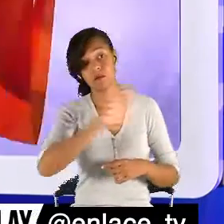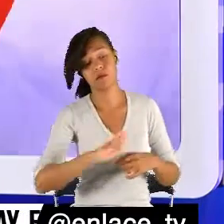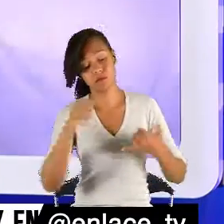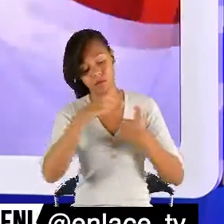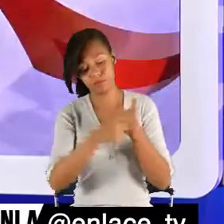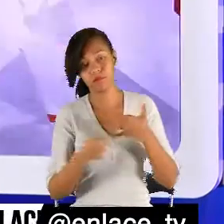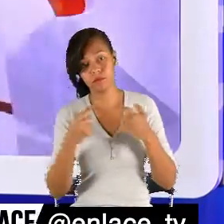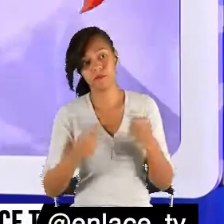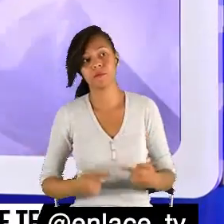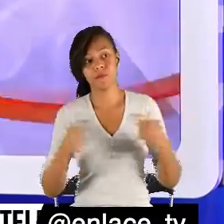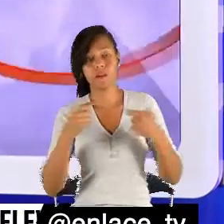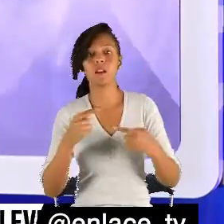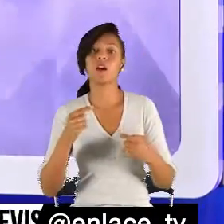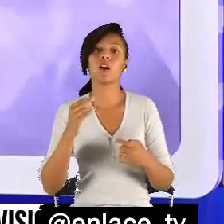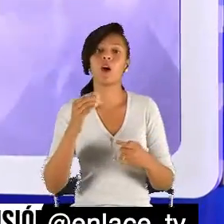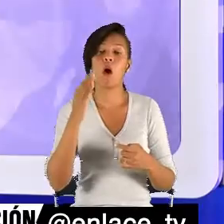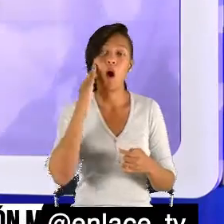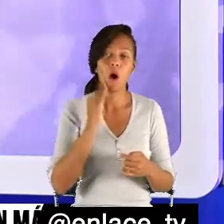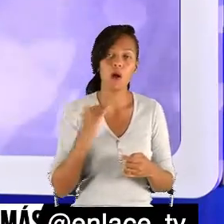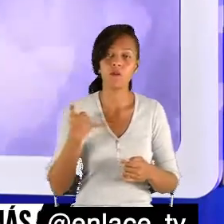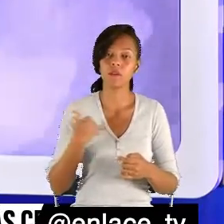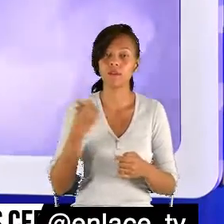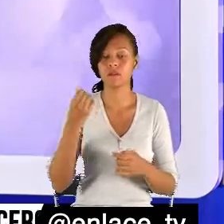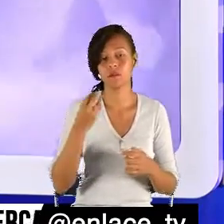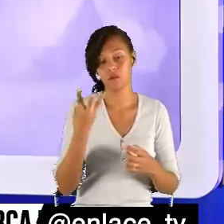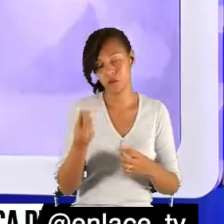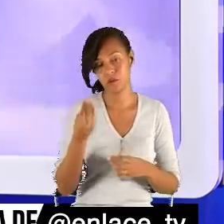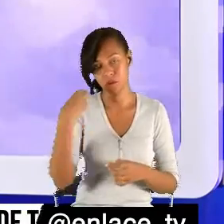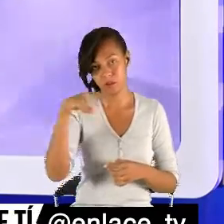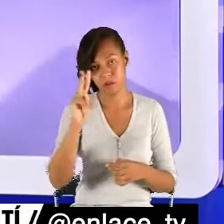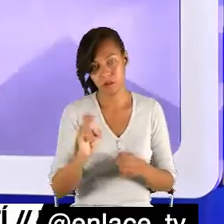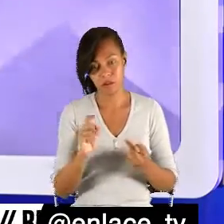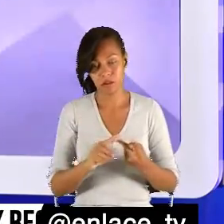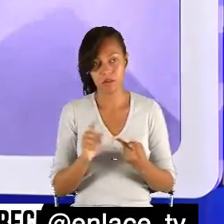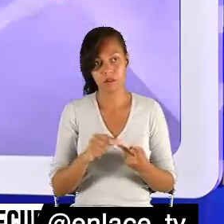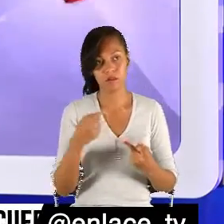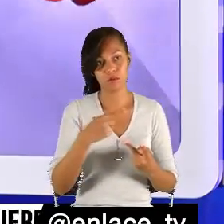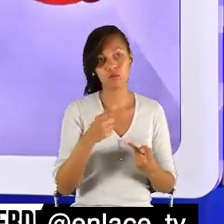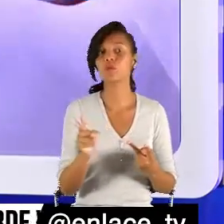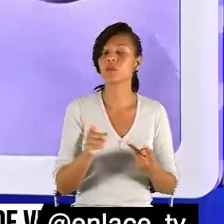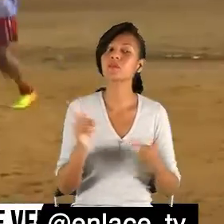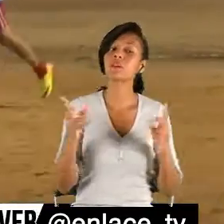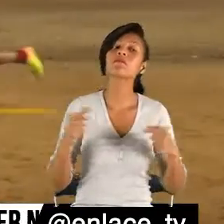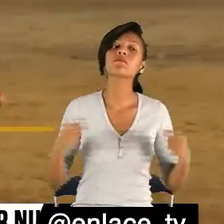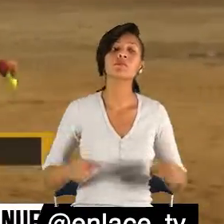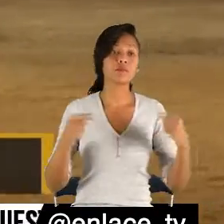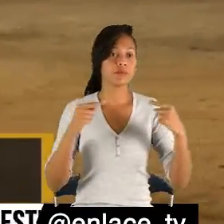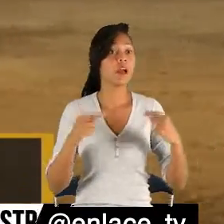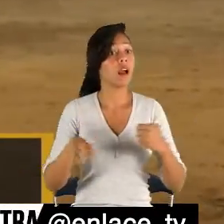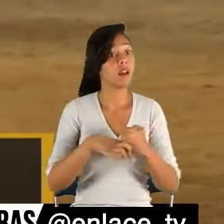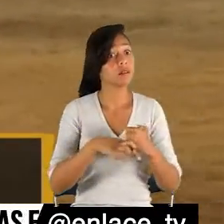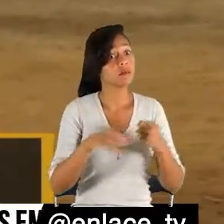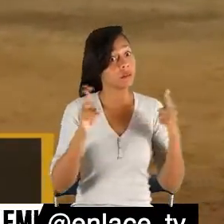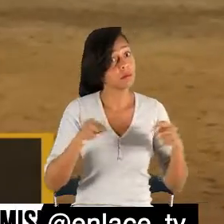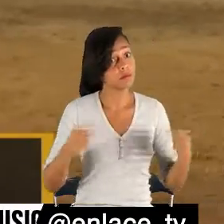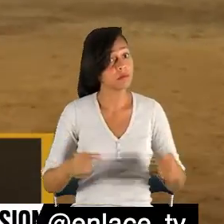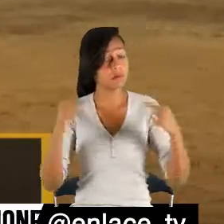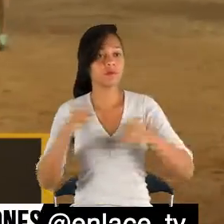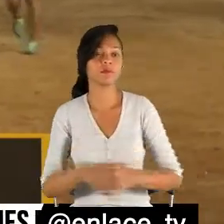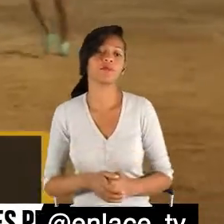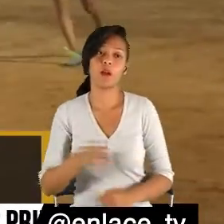alianza petrolera también jugando y destacándose en el torneo de la de fútbol el profesor